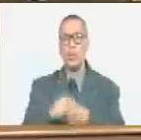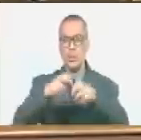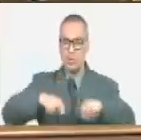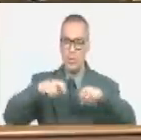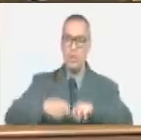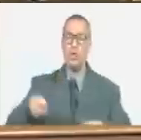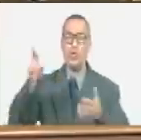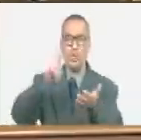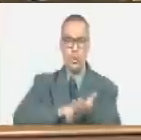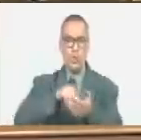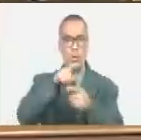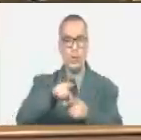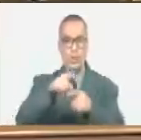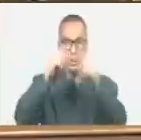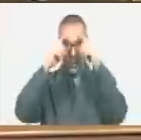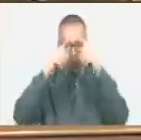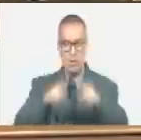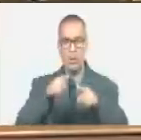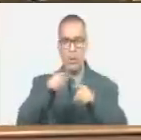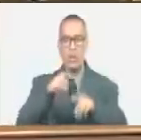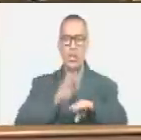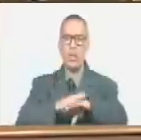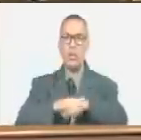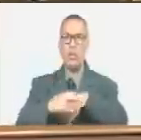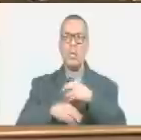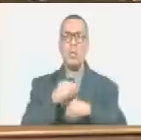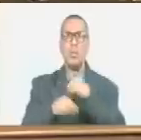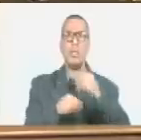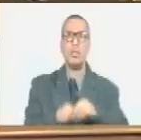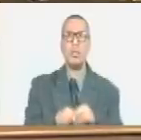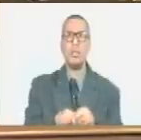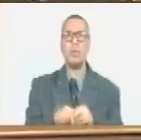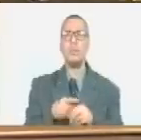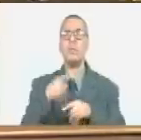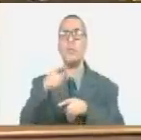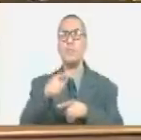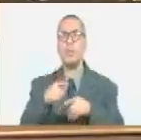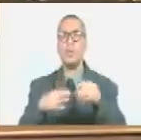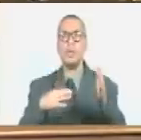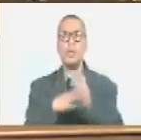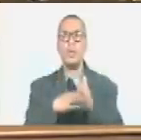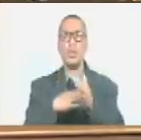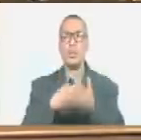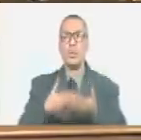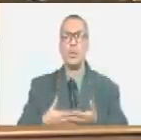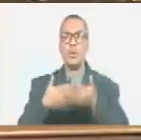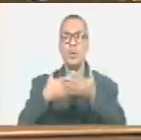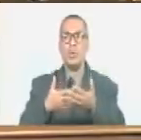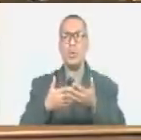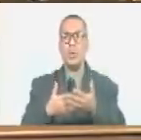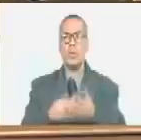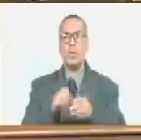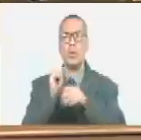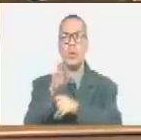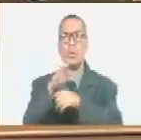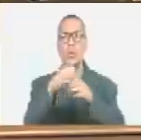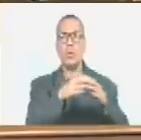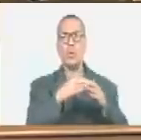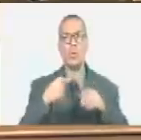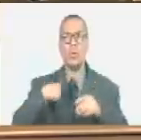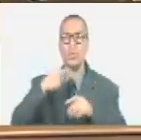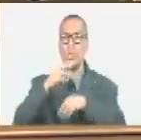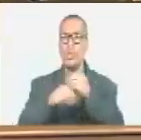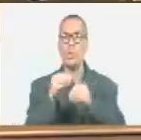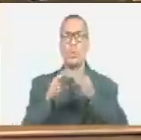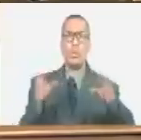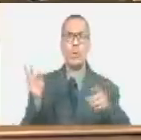la cuestión y dicte la decisión que corresponda. El recurso de revocación interpuesto en las audiencias será